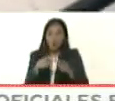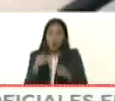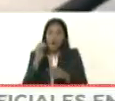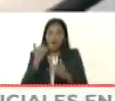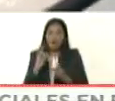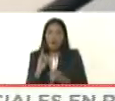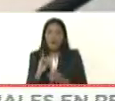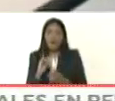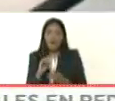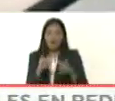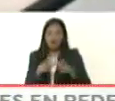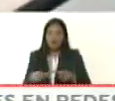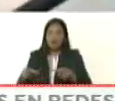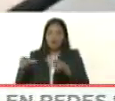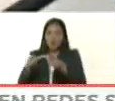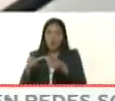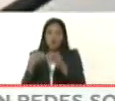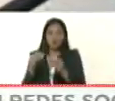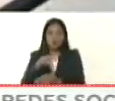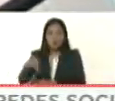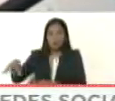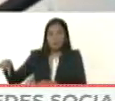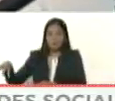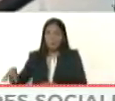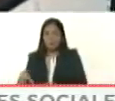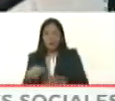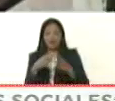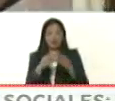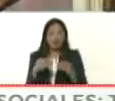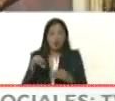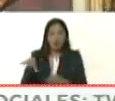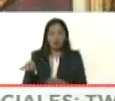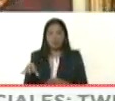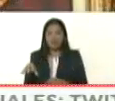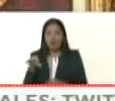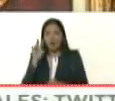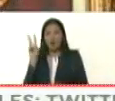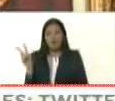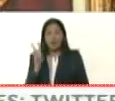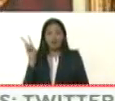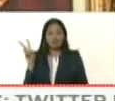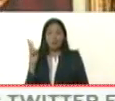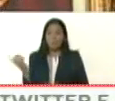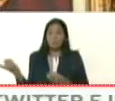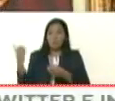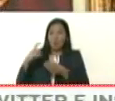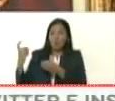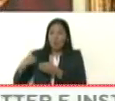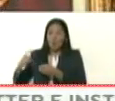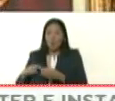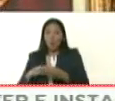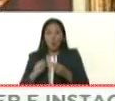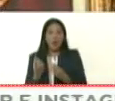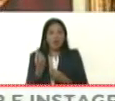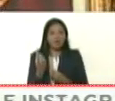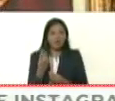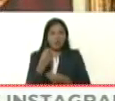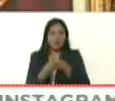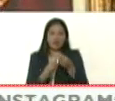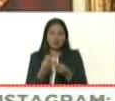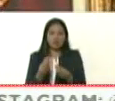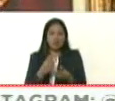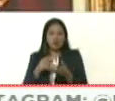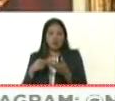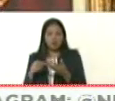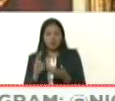y Nutrichicha en todos los estados del país. Vamos a traer la maquinaria, vamos a traer toda la materia prima,